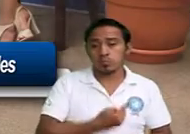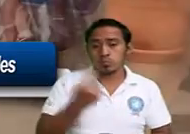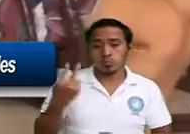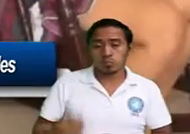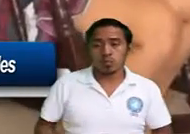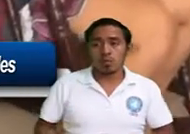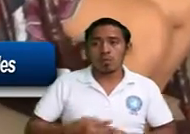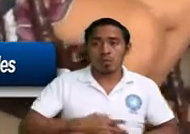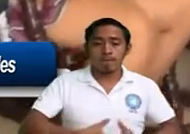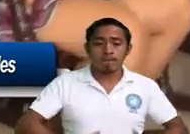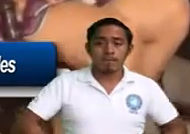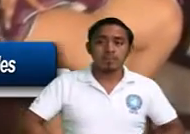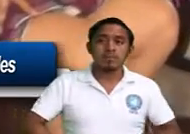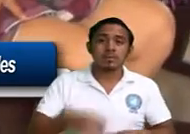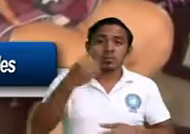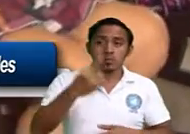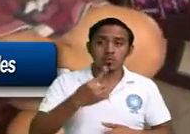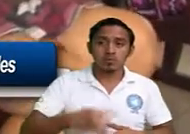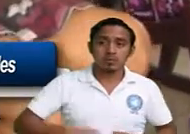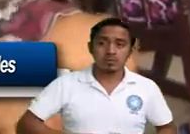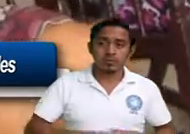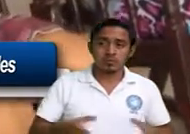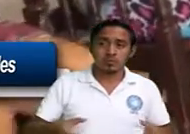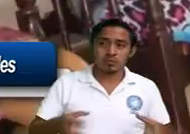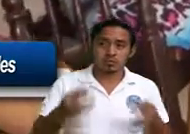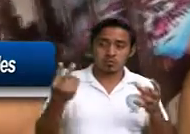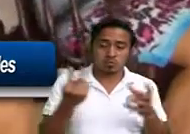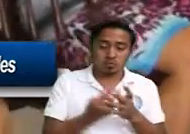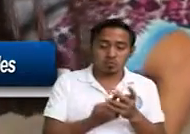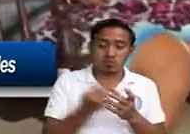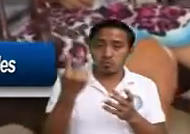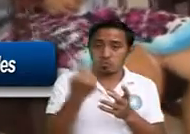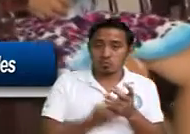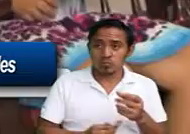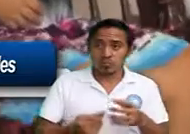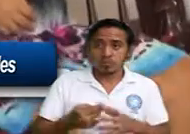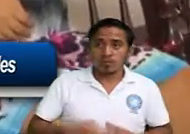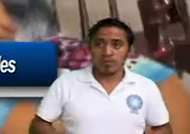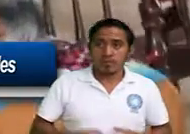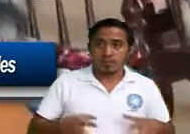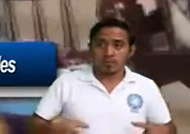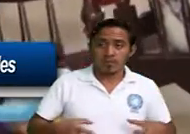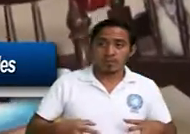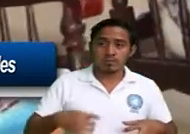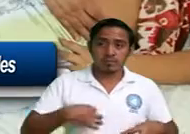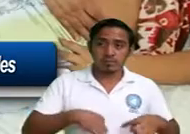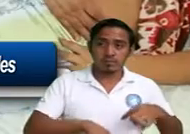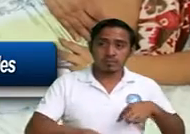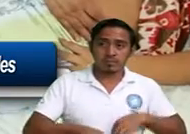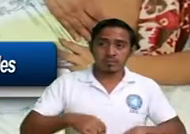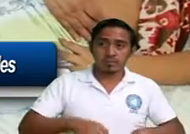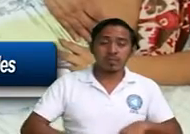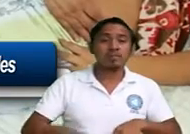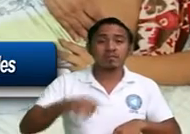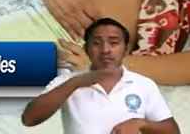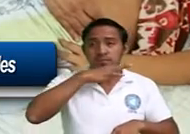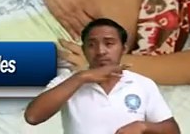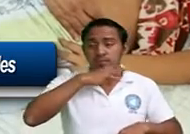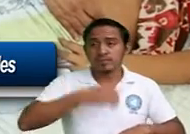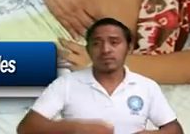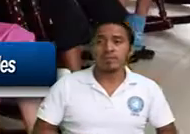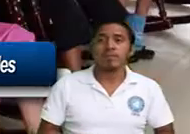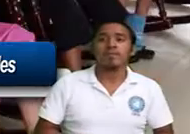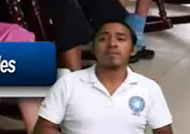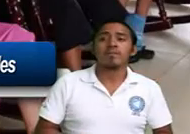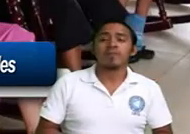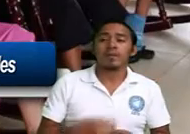placentas. ¿Qué pasa? Cuando hay solo una placenta, los dos fetos tienen que competir por la cantidad de sangre que le llega, y entonces se complican. Ah. Entonces